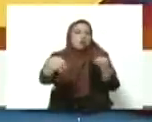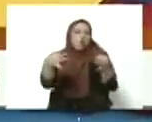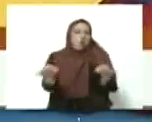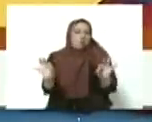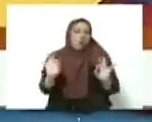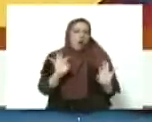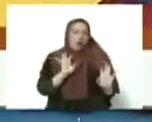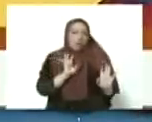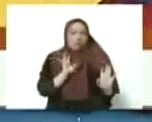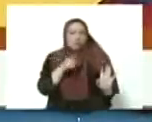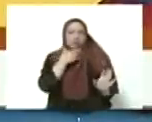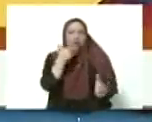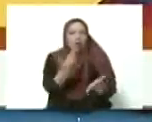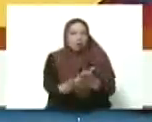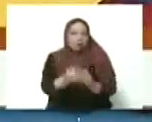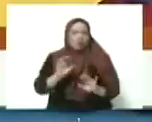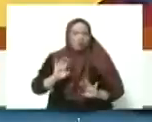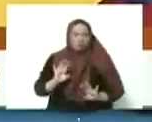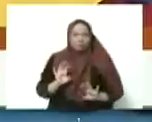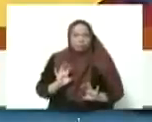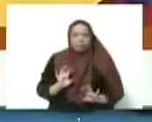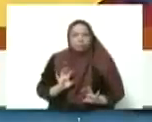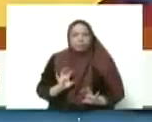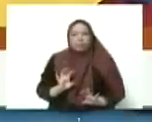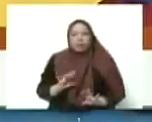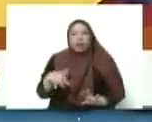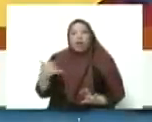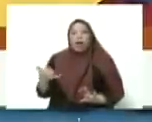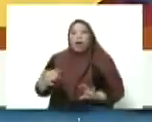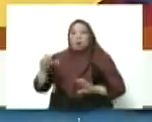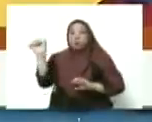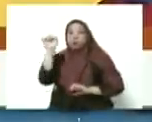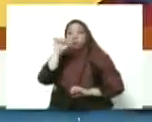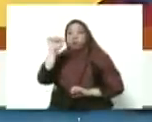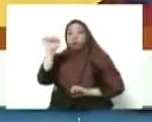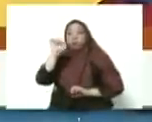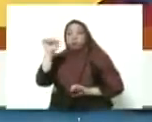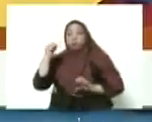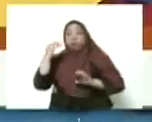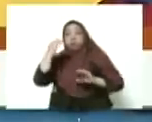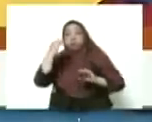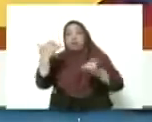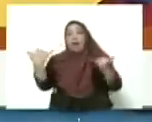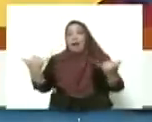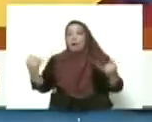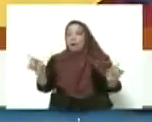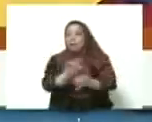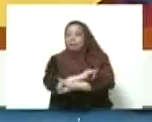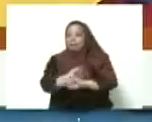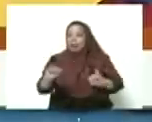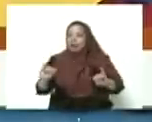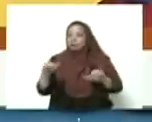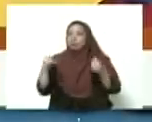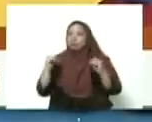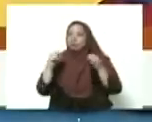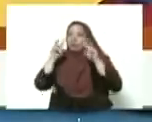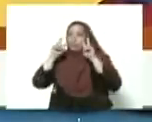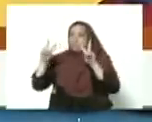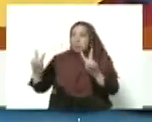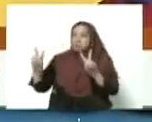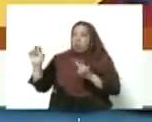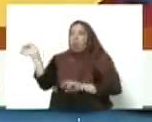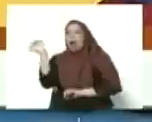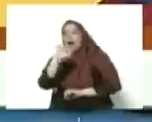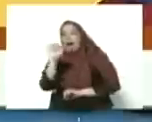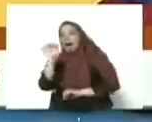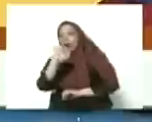su defecto. Gracias. Bueno, la apertura de carga se inició desde este momento. Y ahí vimos cómo